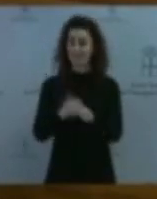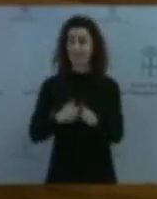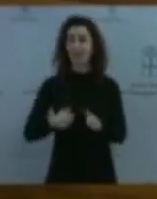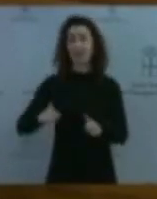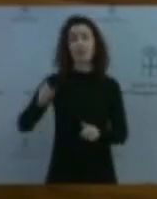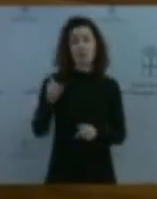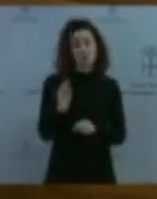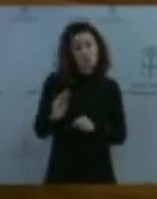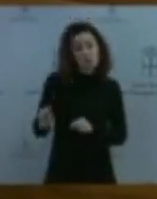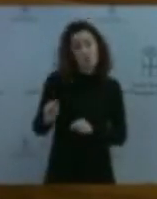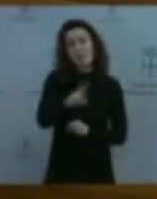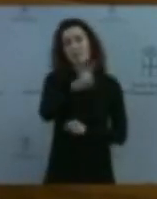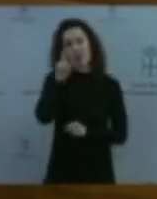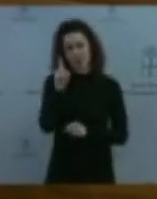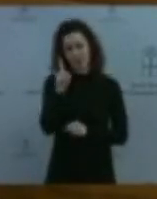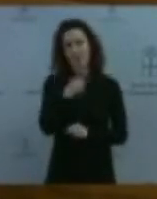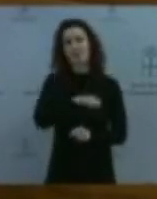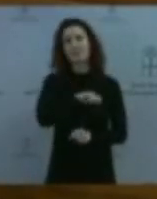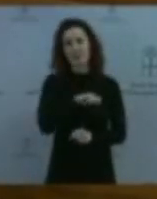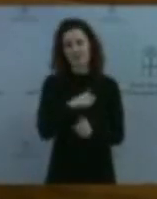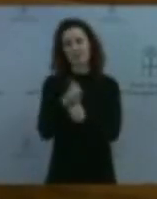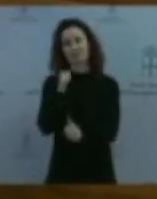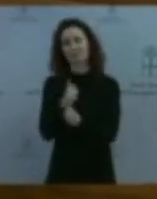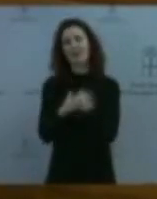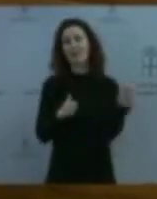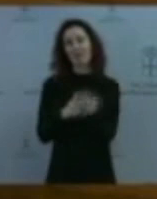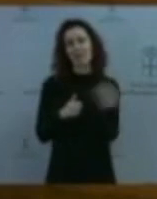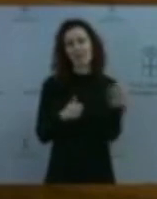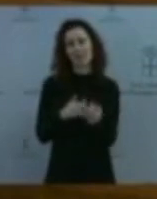nacional en el Gobierno de coalición, dando una respuesta progresista a